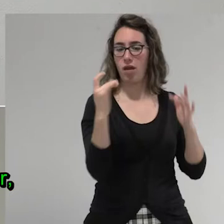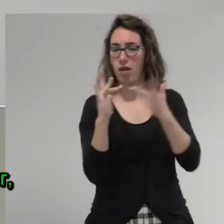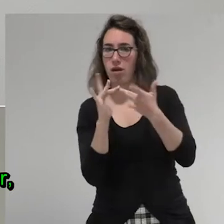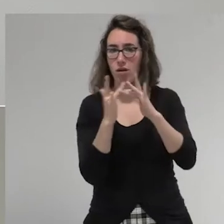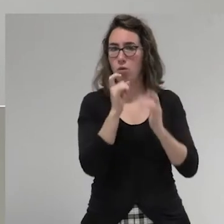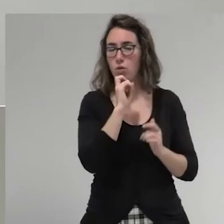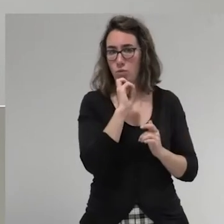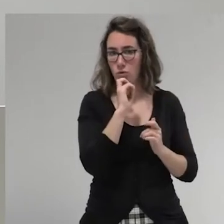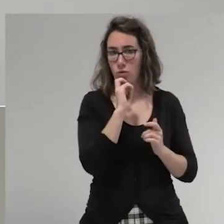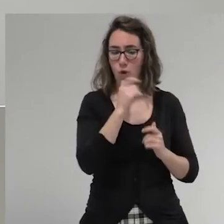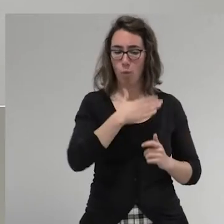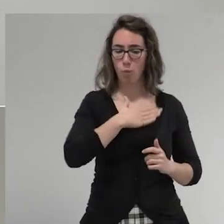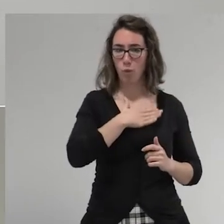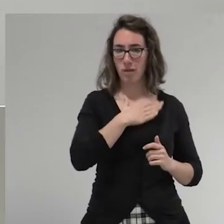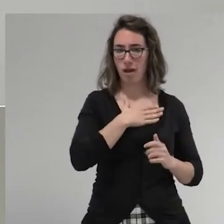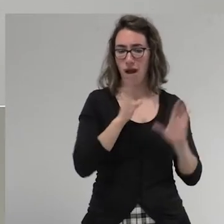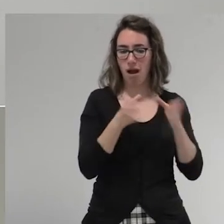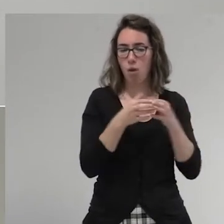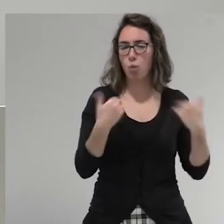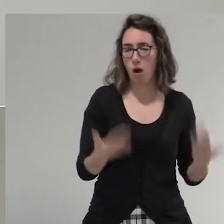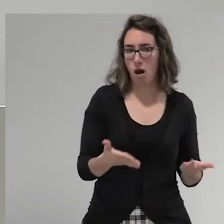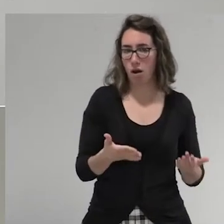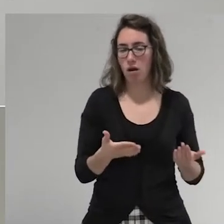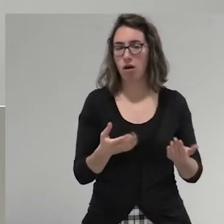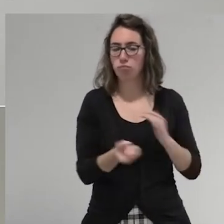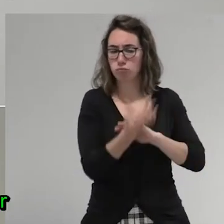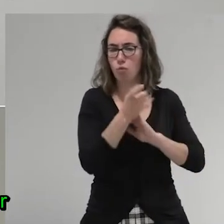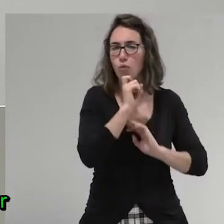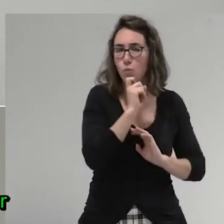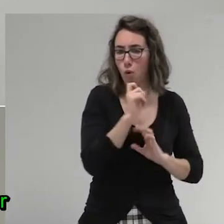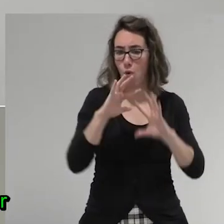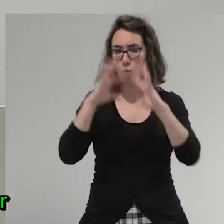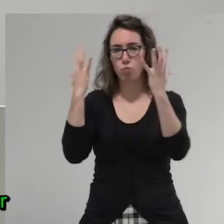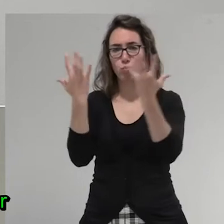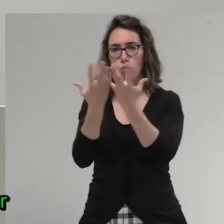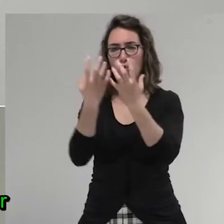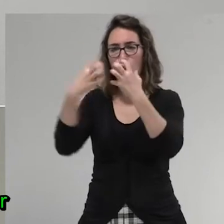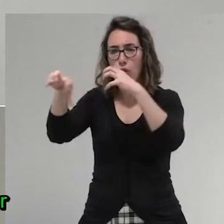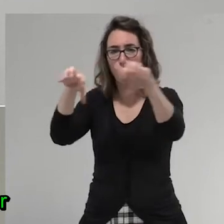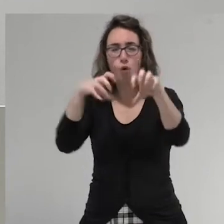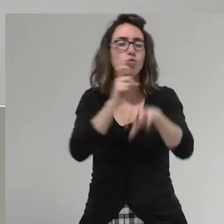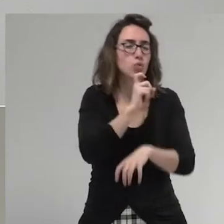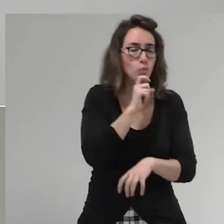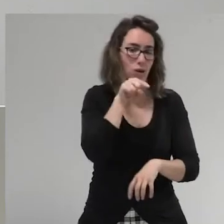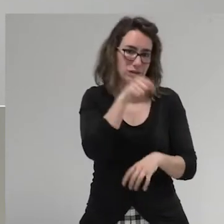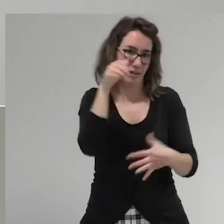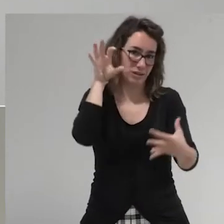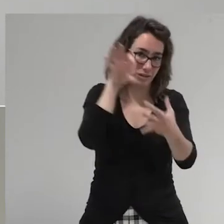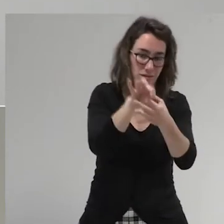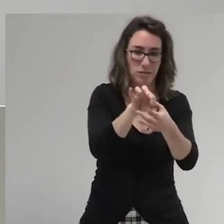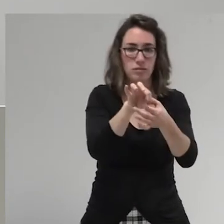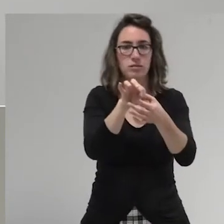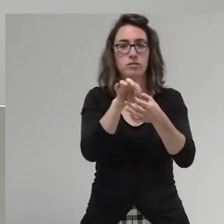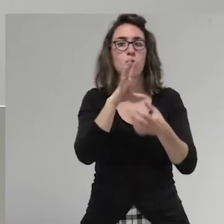clase propietaria, cómo se construye, cómo se divide el mundo, etc. Nos referimos a eso que tiene que ver con